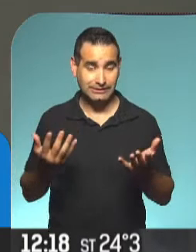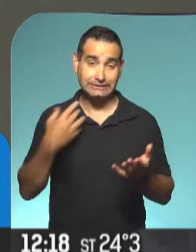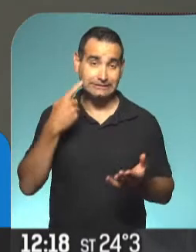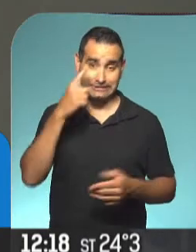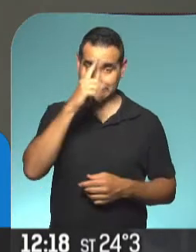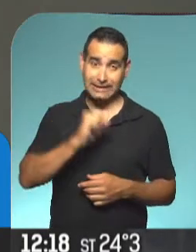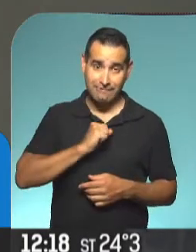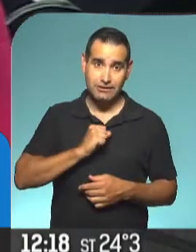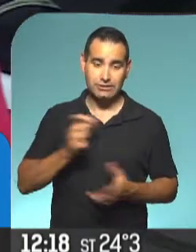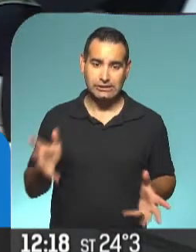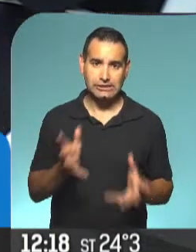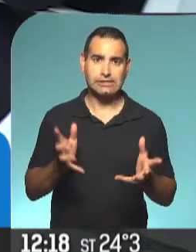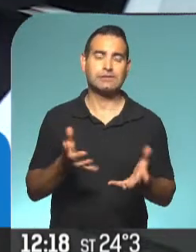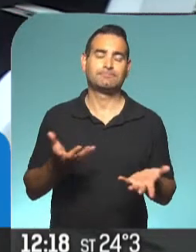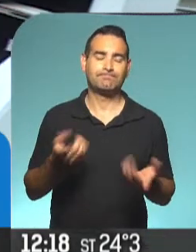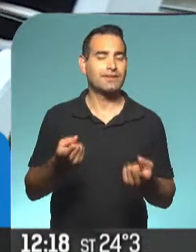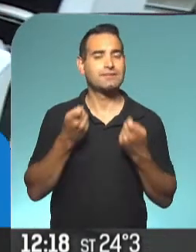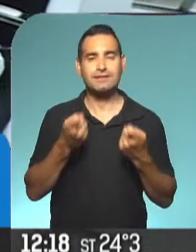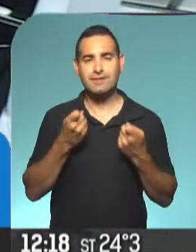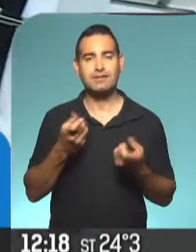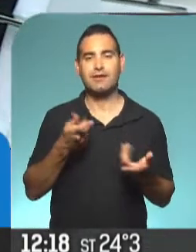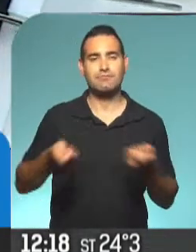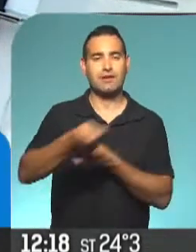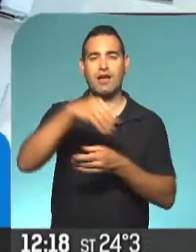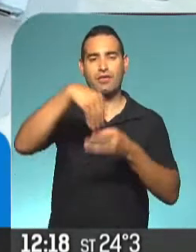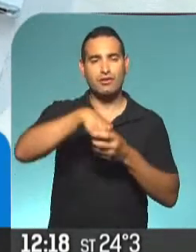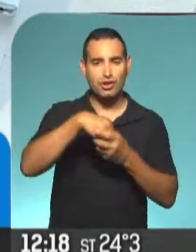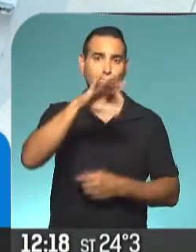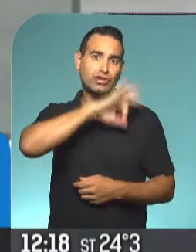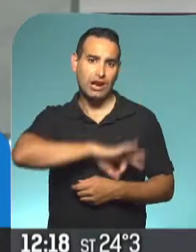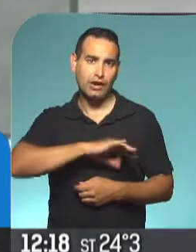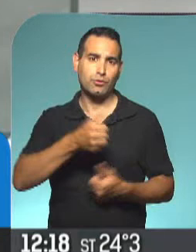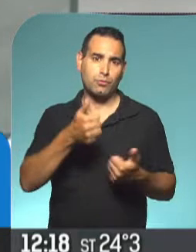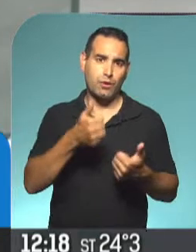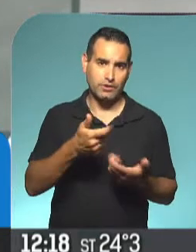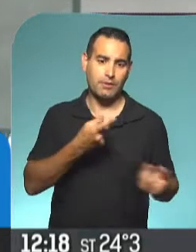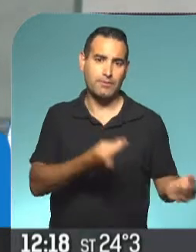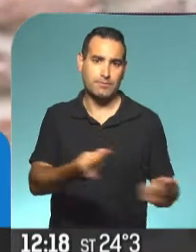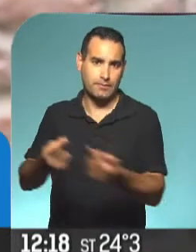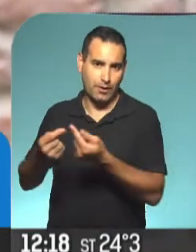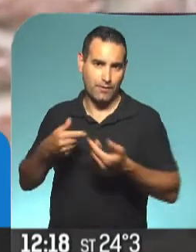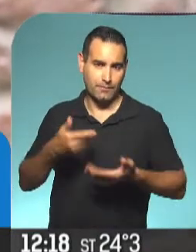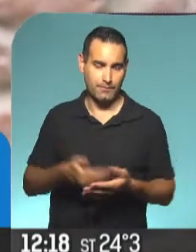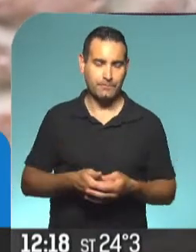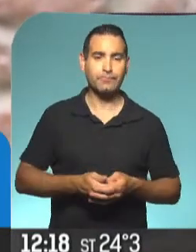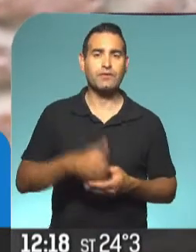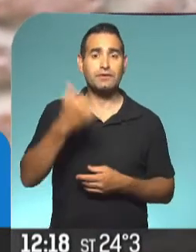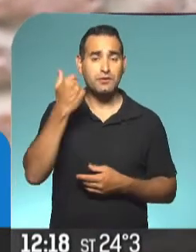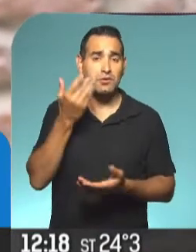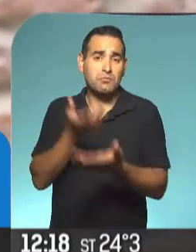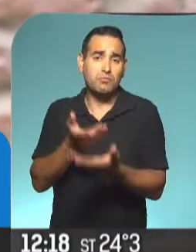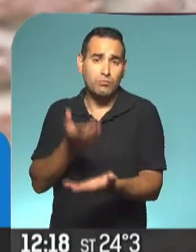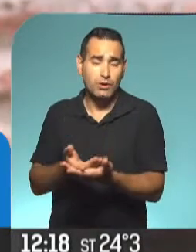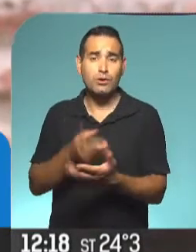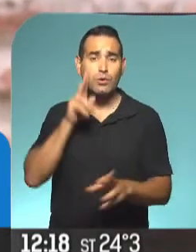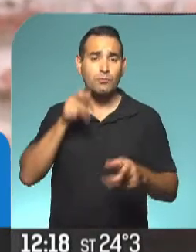una reactivación, y eso necesita que un mercado interno vigoroso tenga salarios que recuperen capacidad adquisitiva. Lo que hemos planteado es un mecanismo